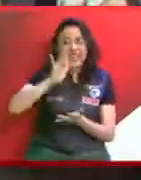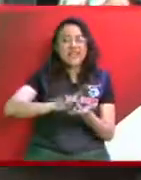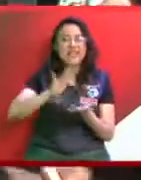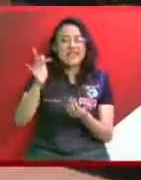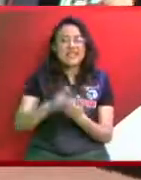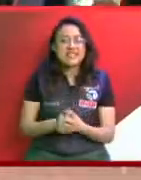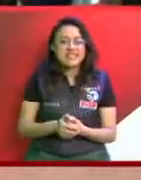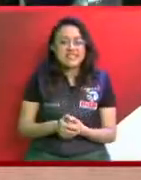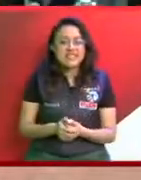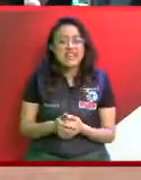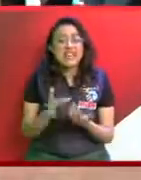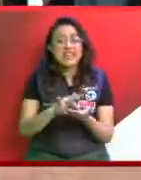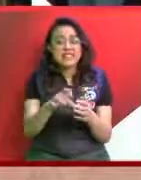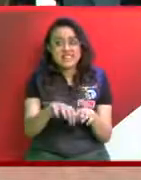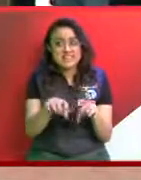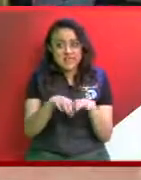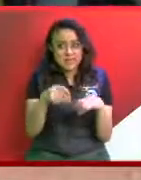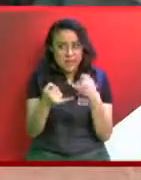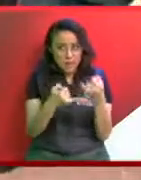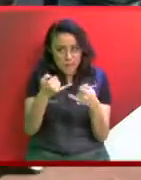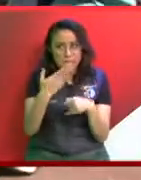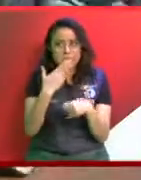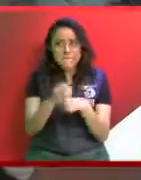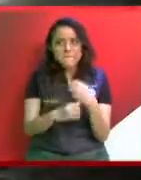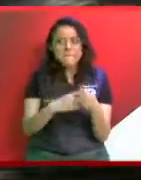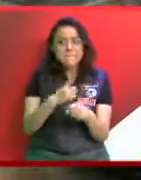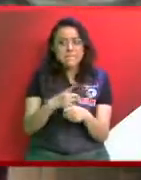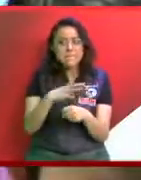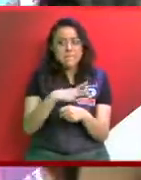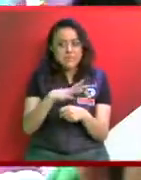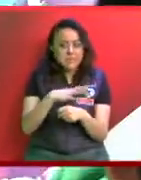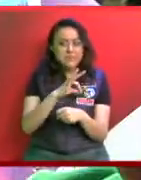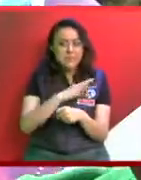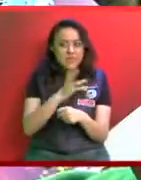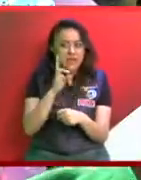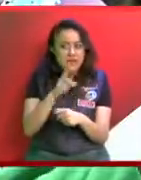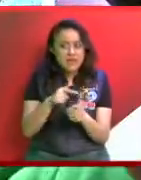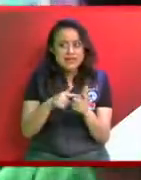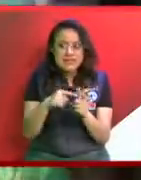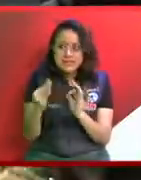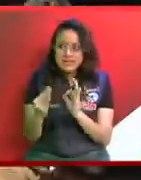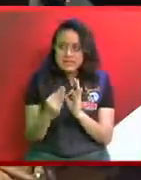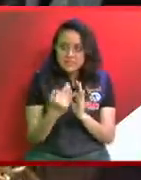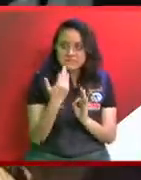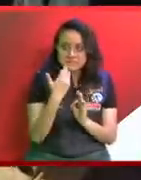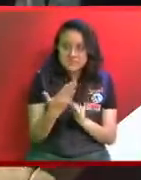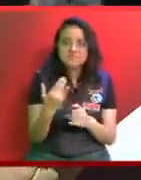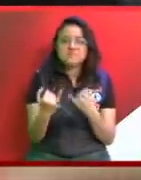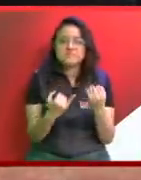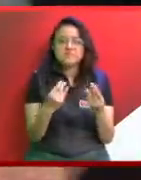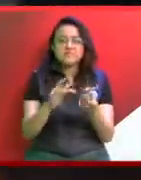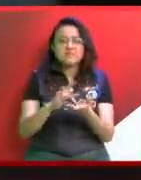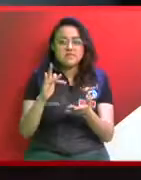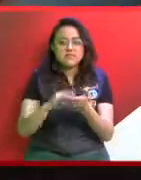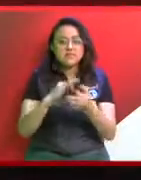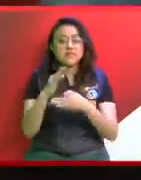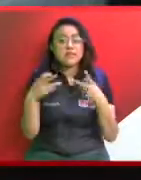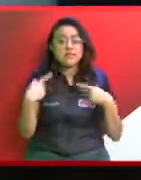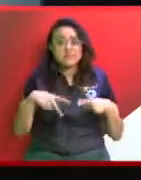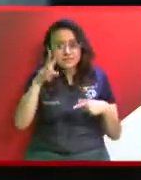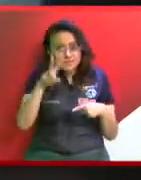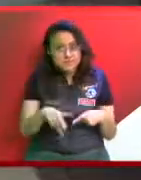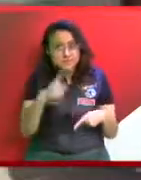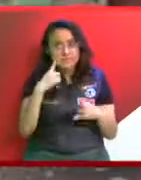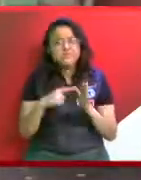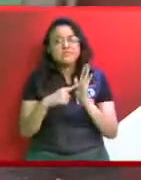¡Gracias! Gracias al equipo de Juguetón por la oportunidad de estar así muy cerca. Gracias a todos los que hicieron posible que la magia